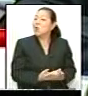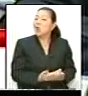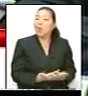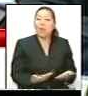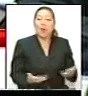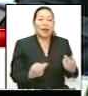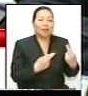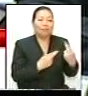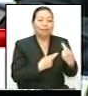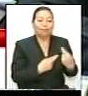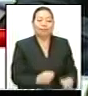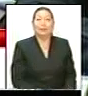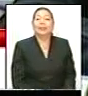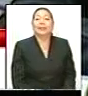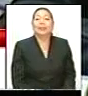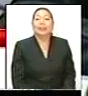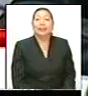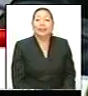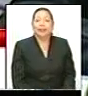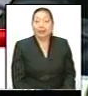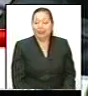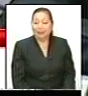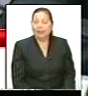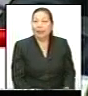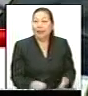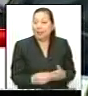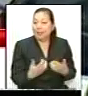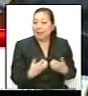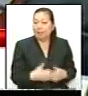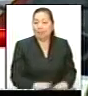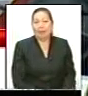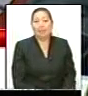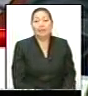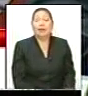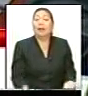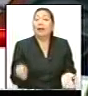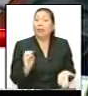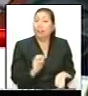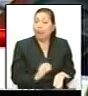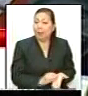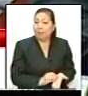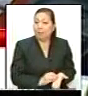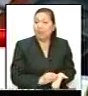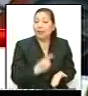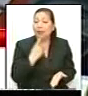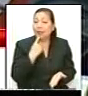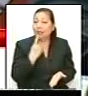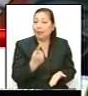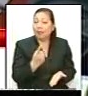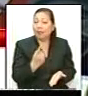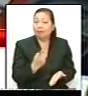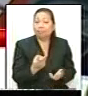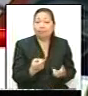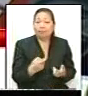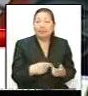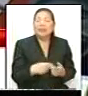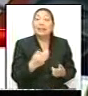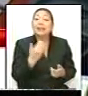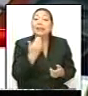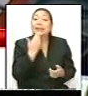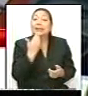la responsabilidad a la empresa. Además, se dispuso la identificación de